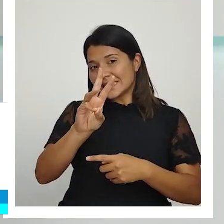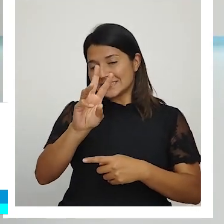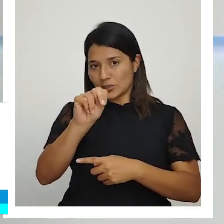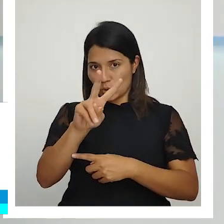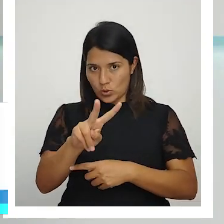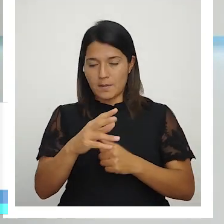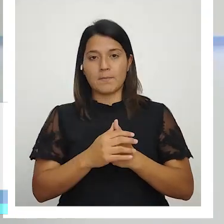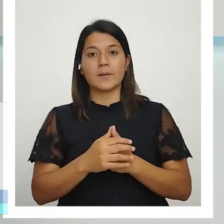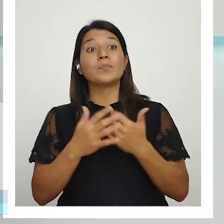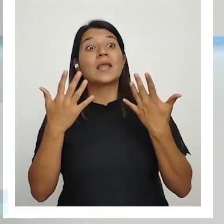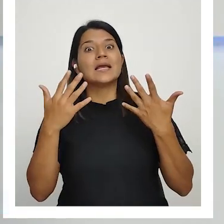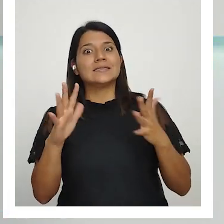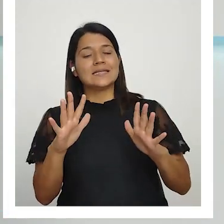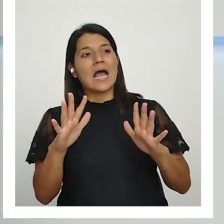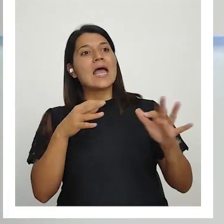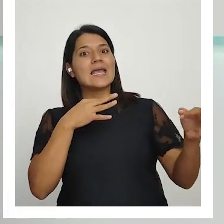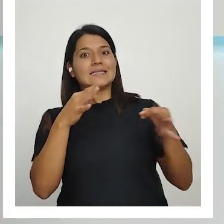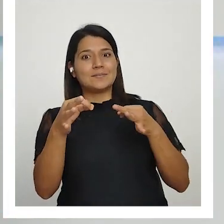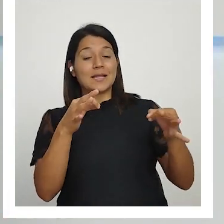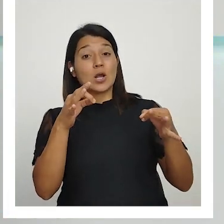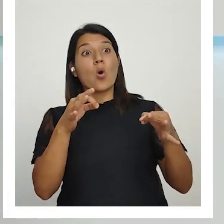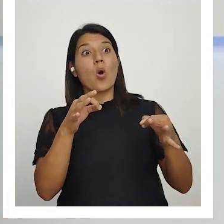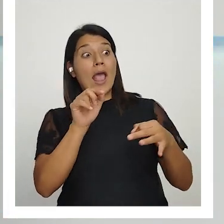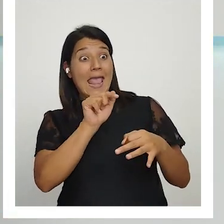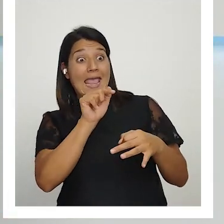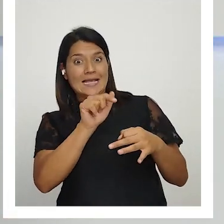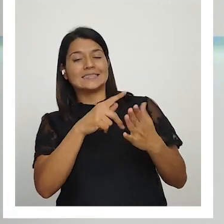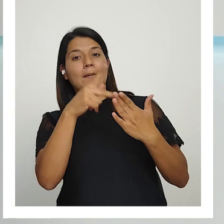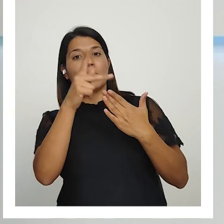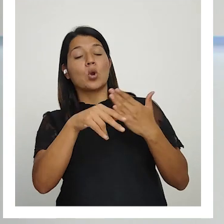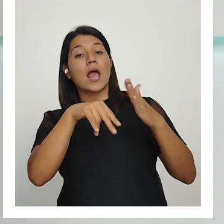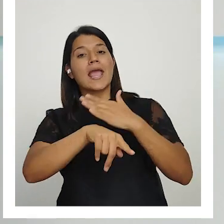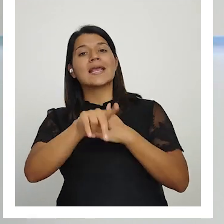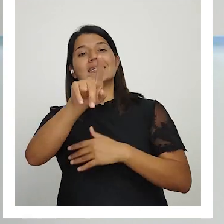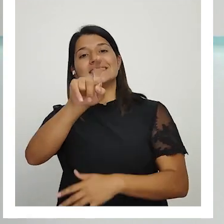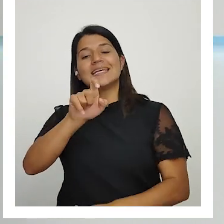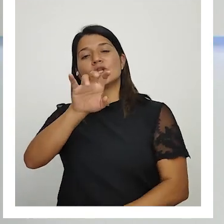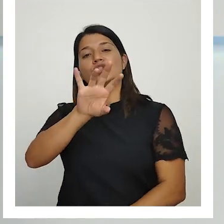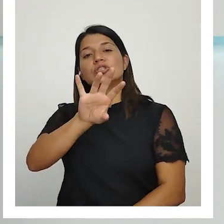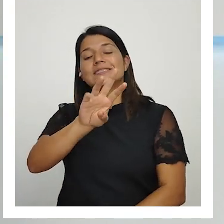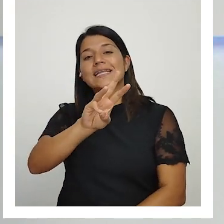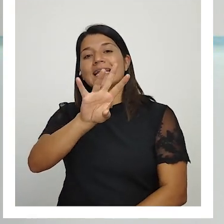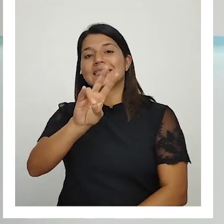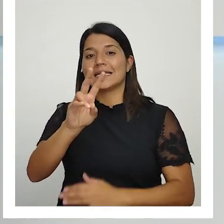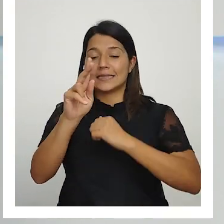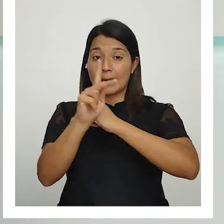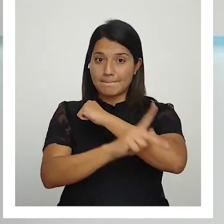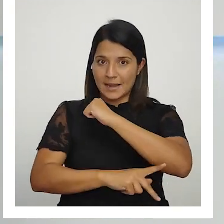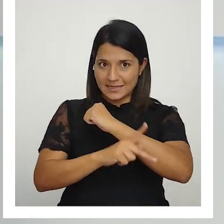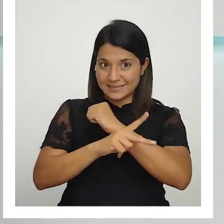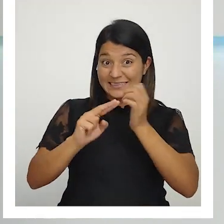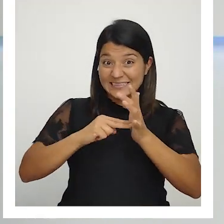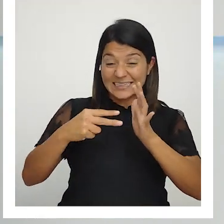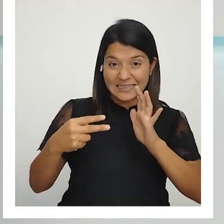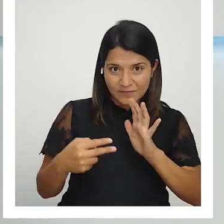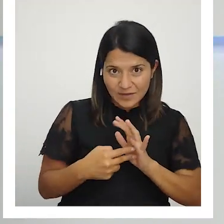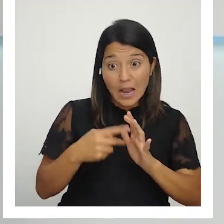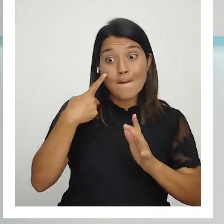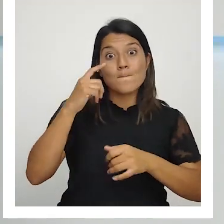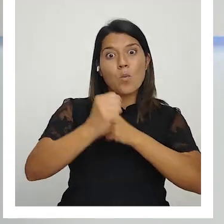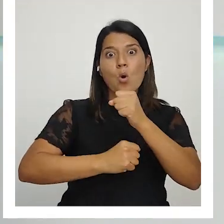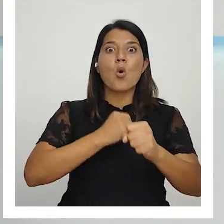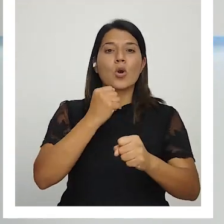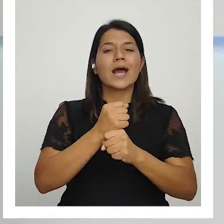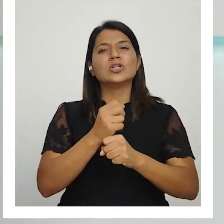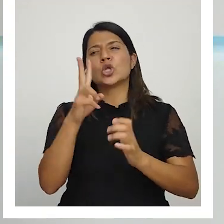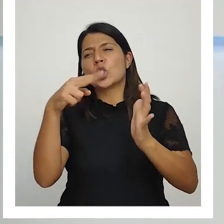están. Eso se traduce en alrededor de 70,000 aplicaciones por año. Entonces, la recomendación que nosotros les damos